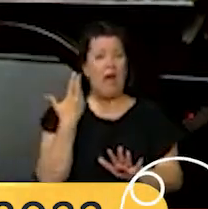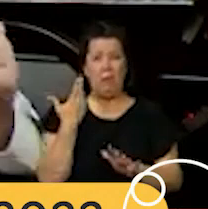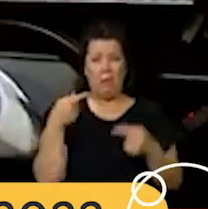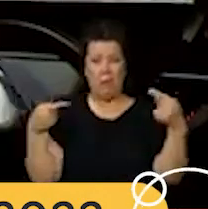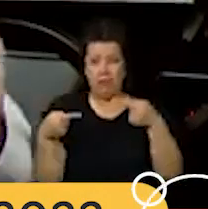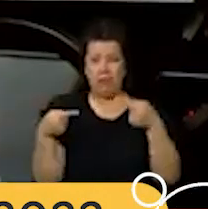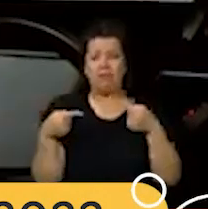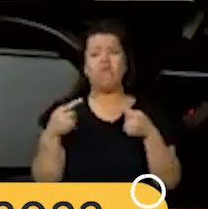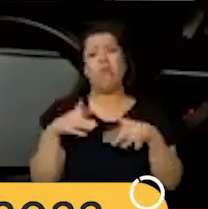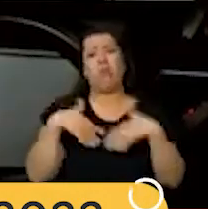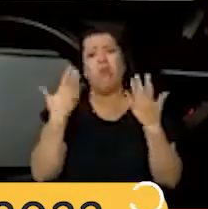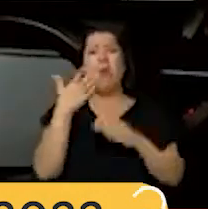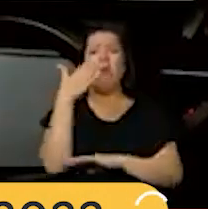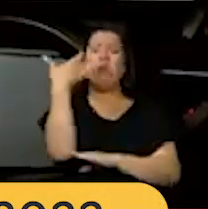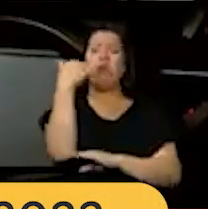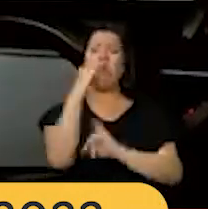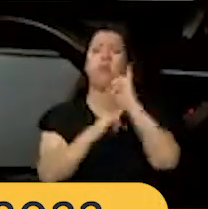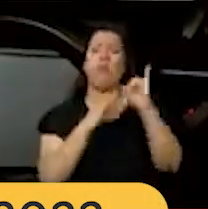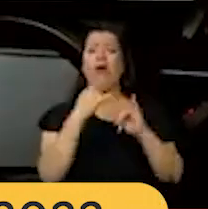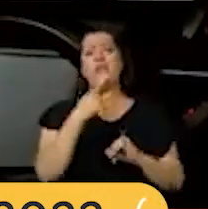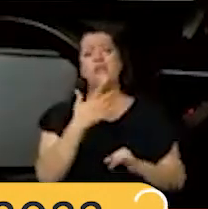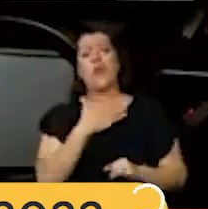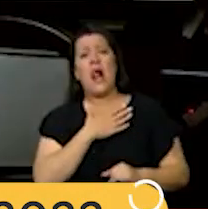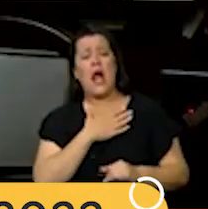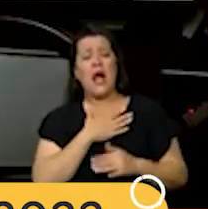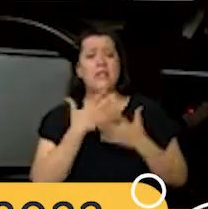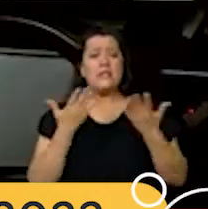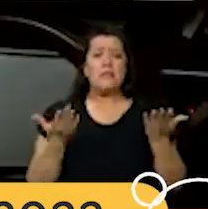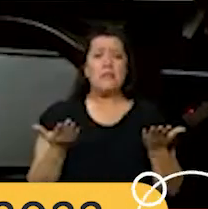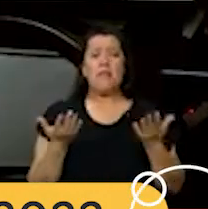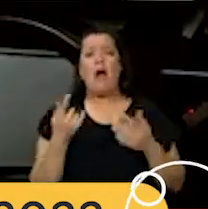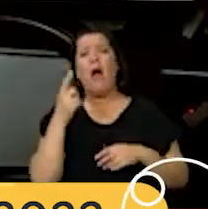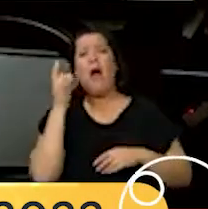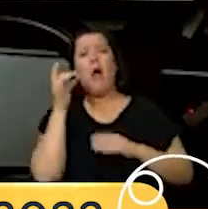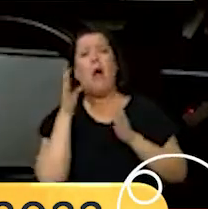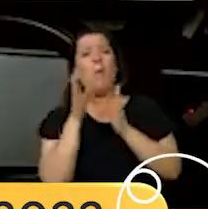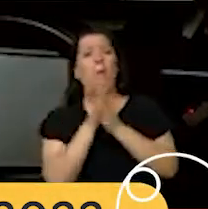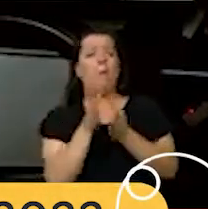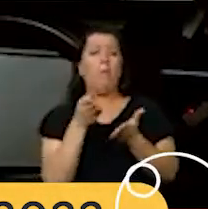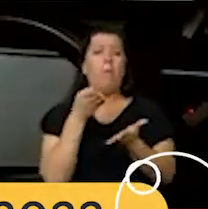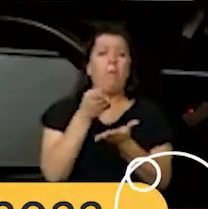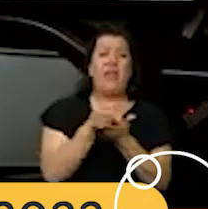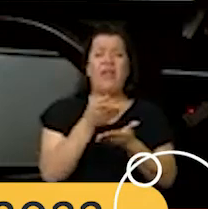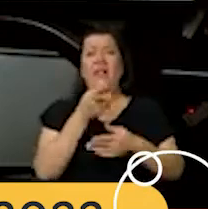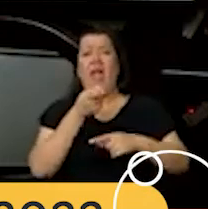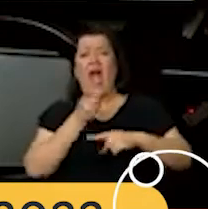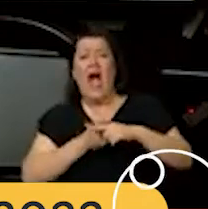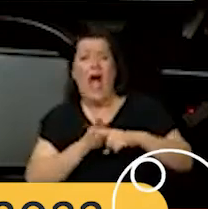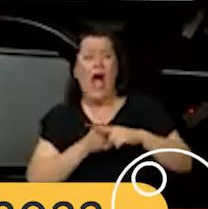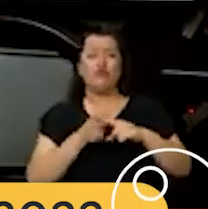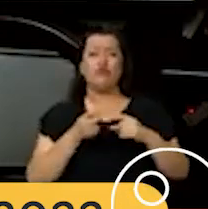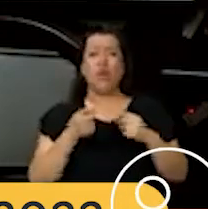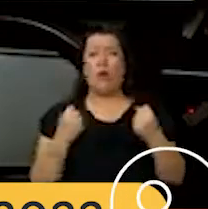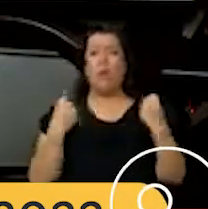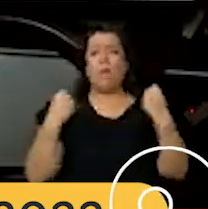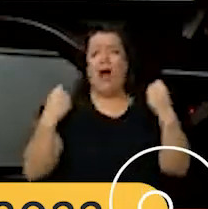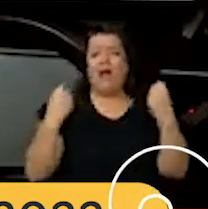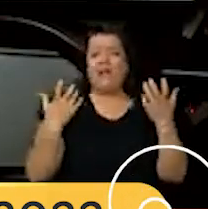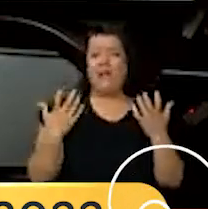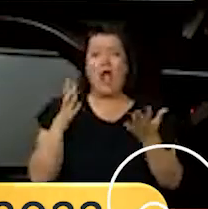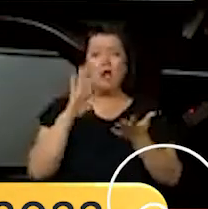con ese famoso discurso que se lamentan mientras pidan refundación de actos patrióticos,